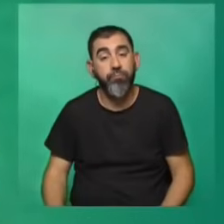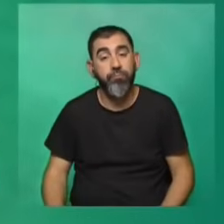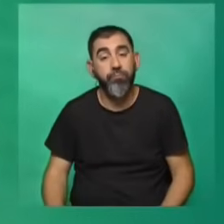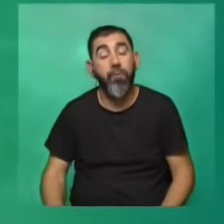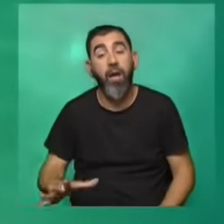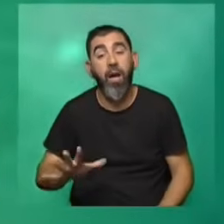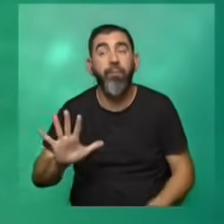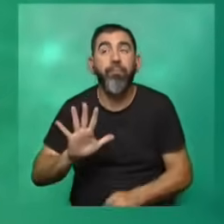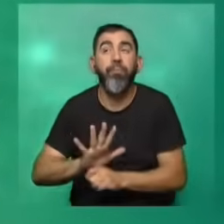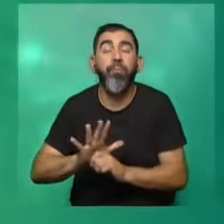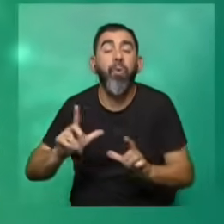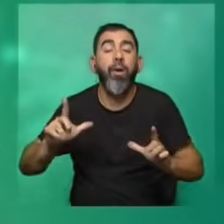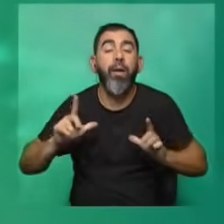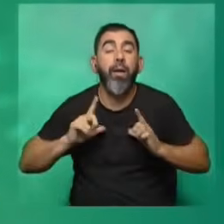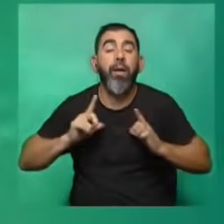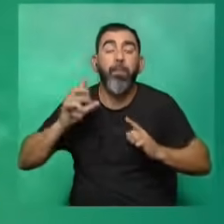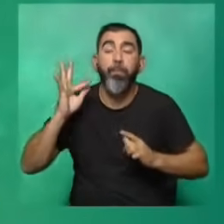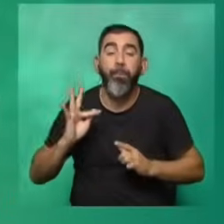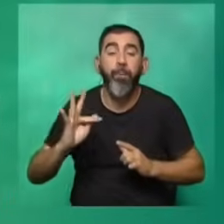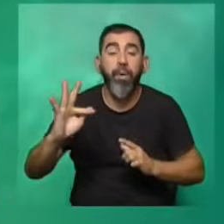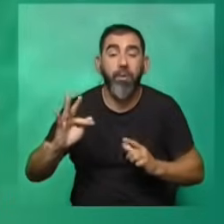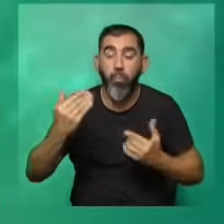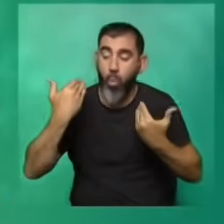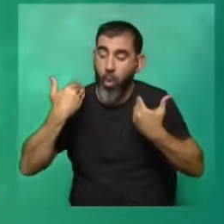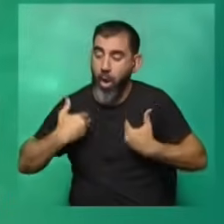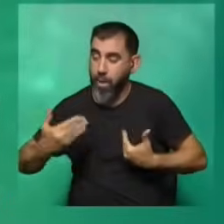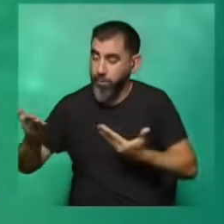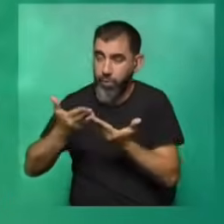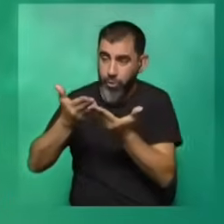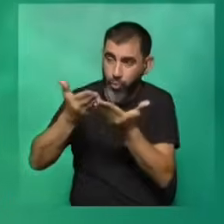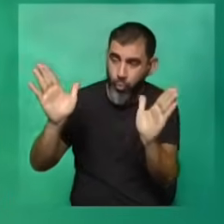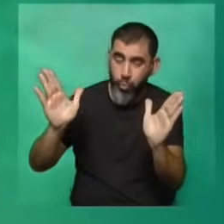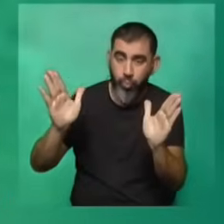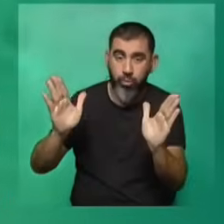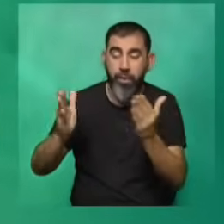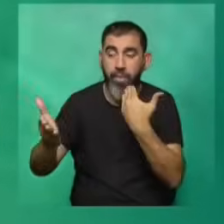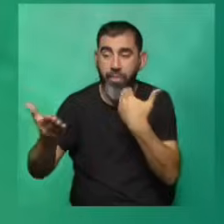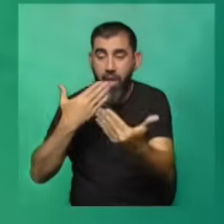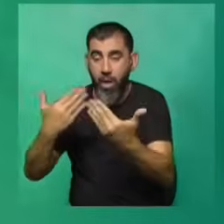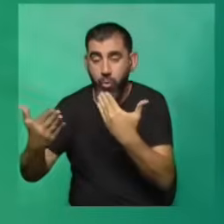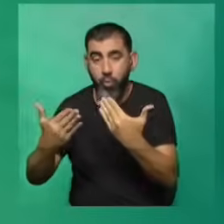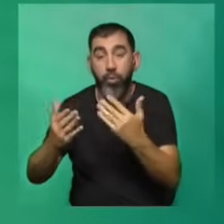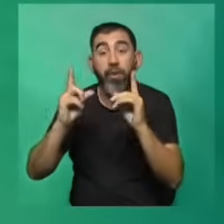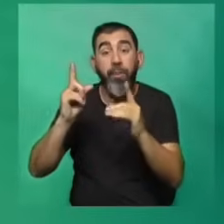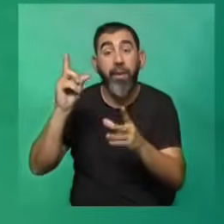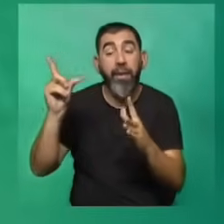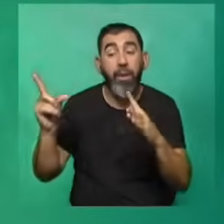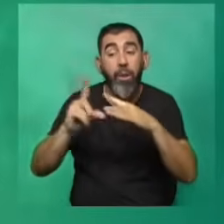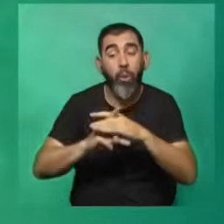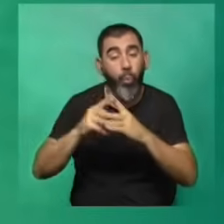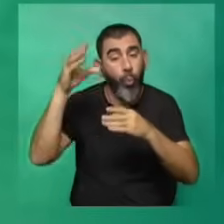de Esperanza con su actitud abierta de diálogo y de